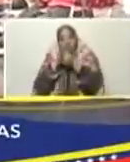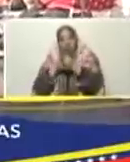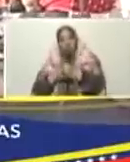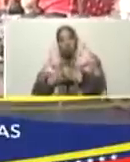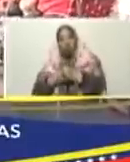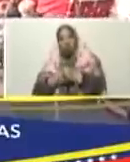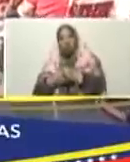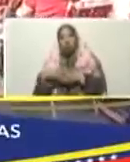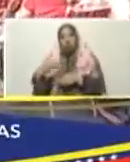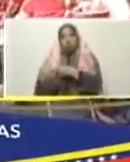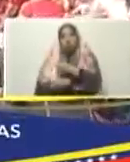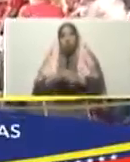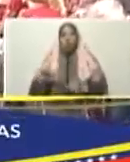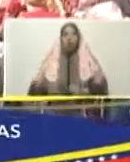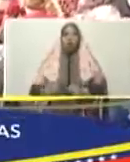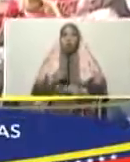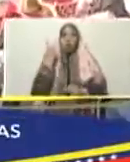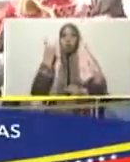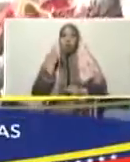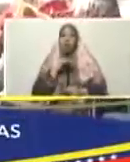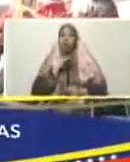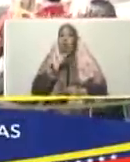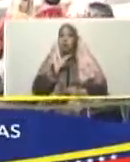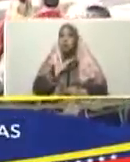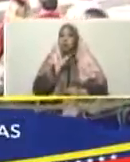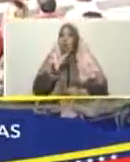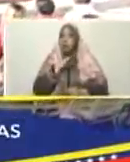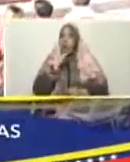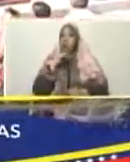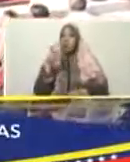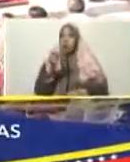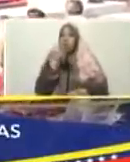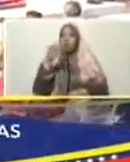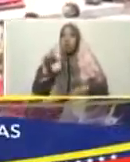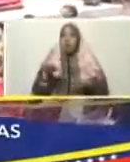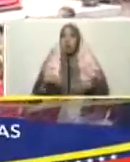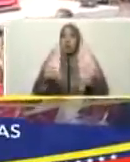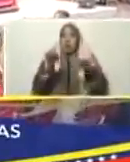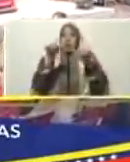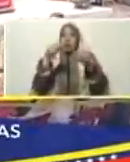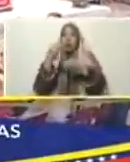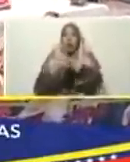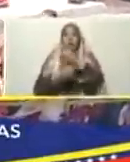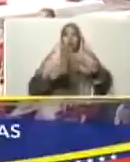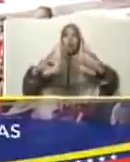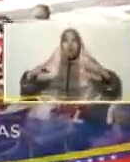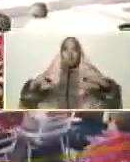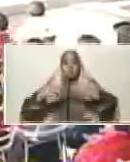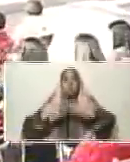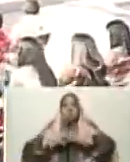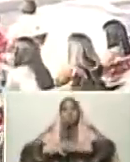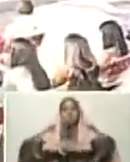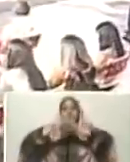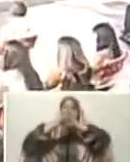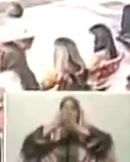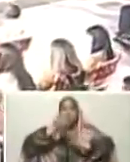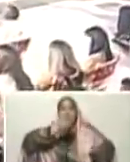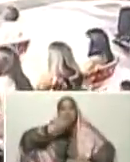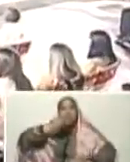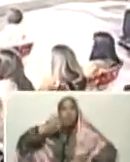los primeros síntomas de la recuperación económica de la mejoría del país